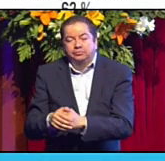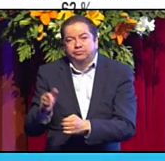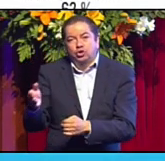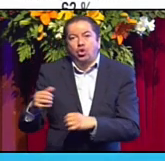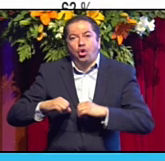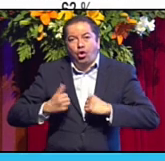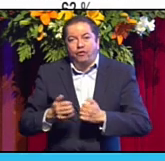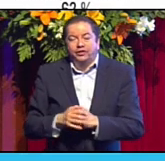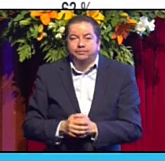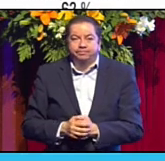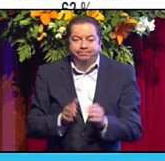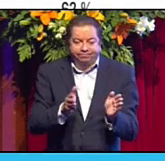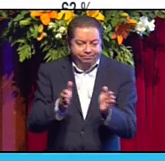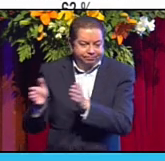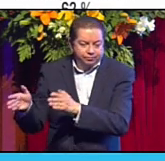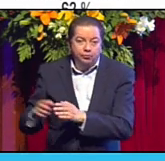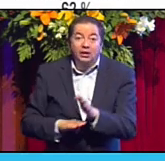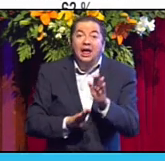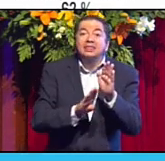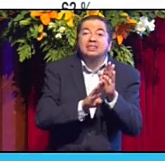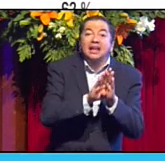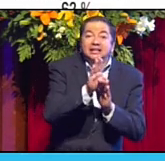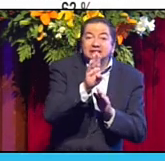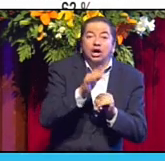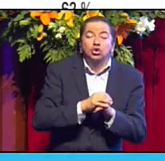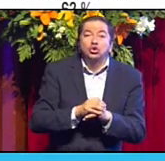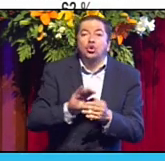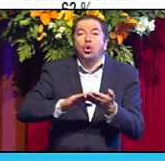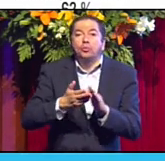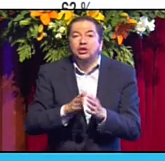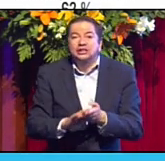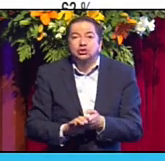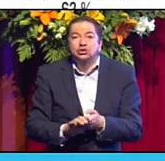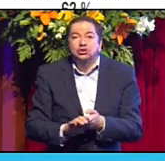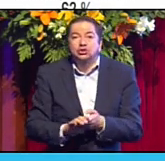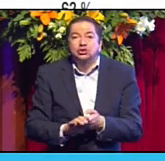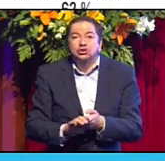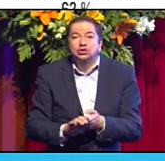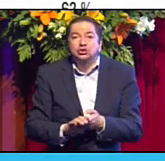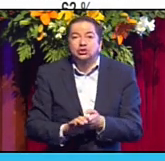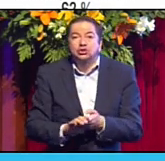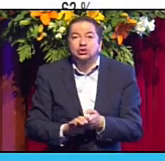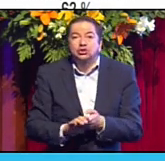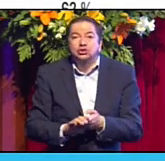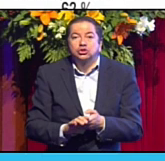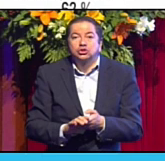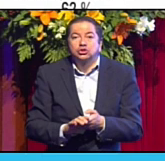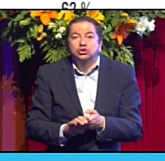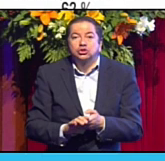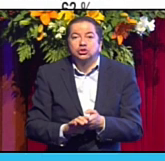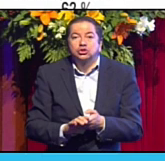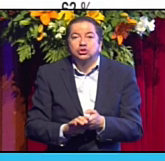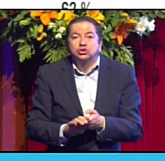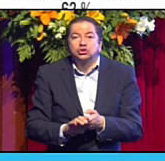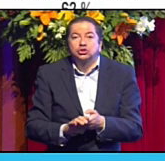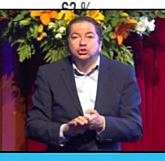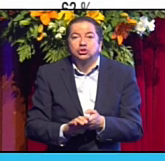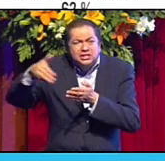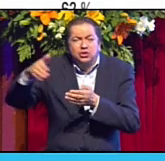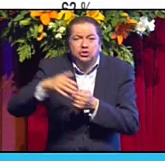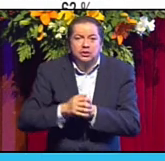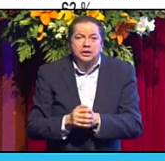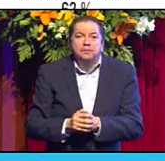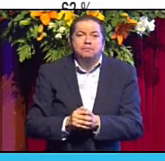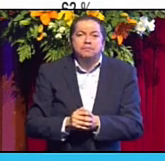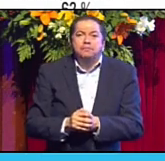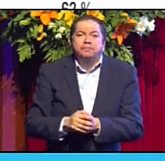desarrollo comunitario. Tan importante, subsidios de agua potable rural y urbano. Más de 48 millones de pesos. Mideso, ¿dónde está el